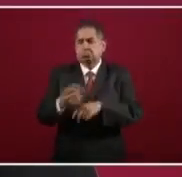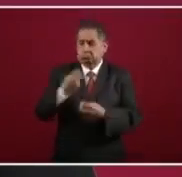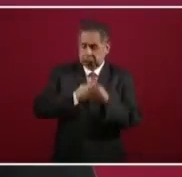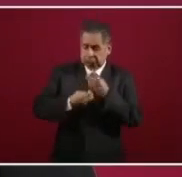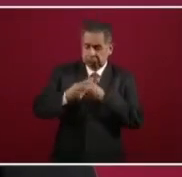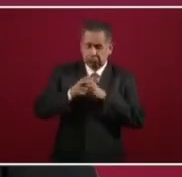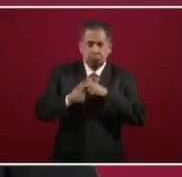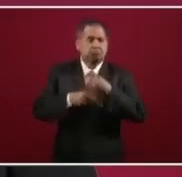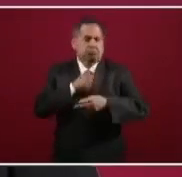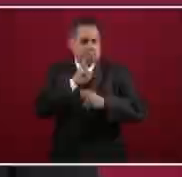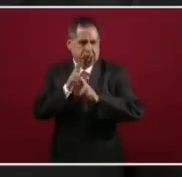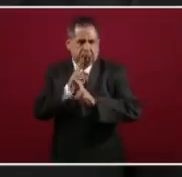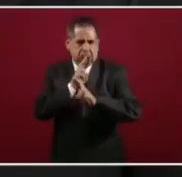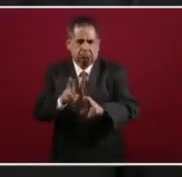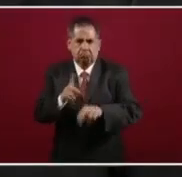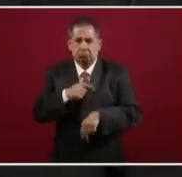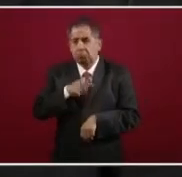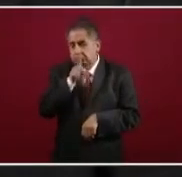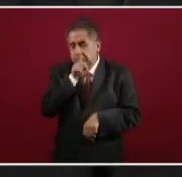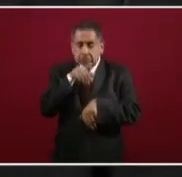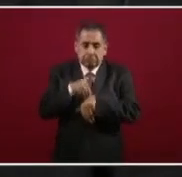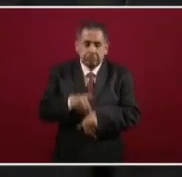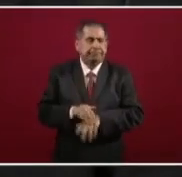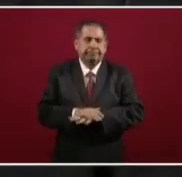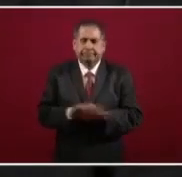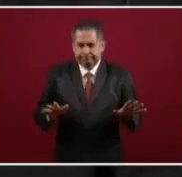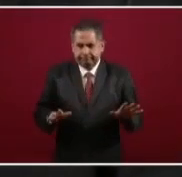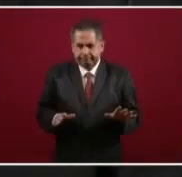no me voy a callar